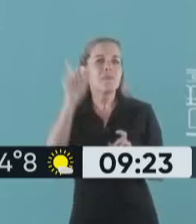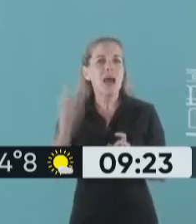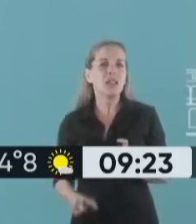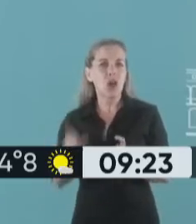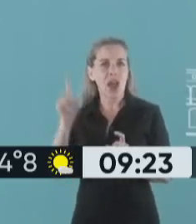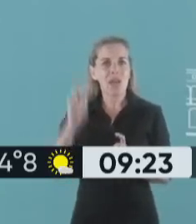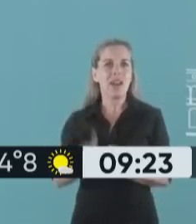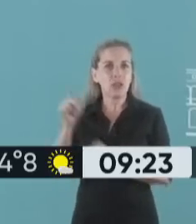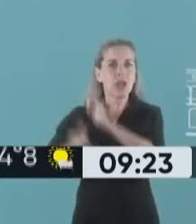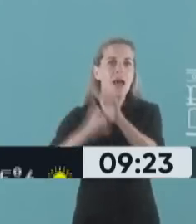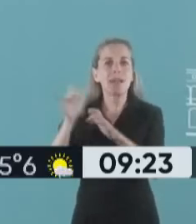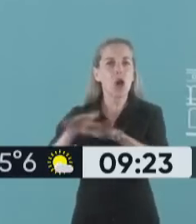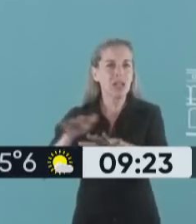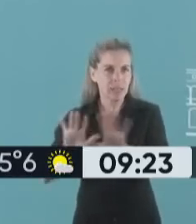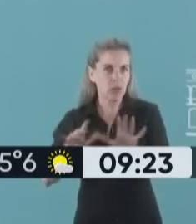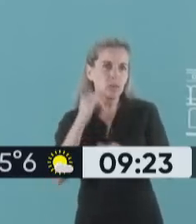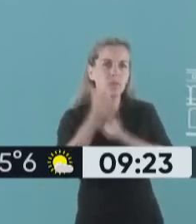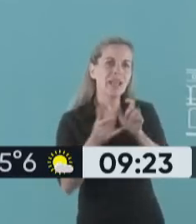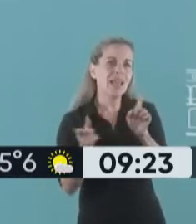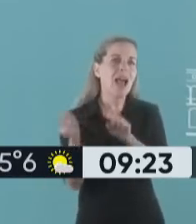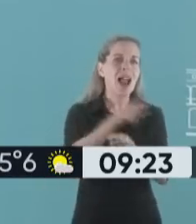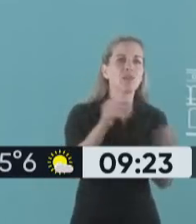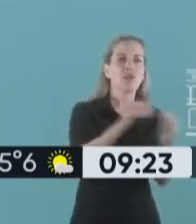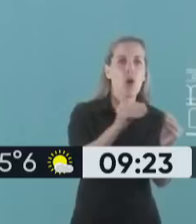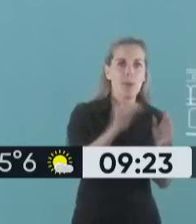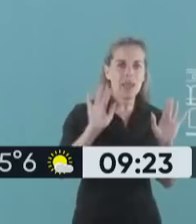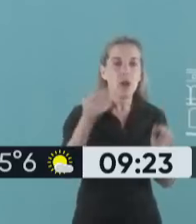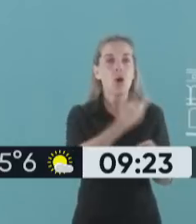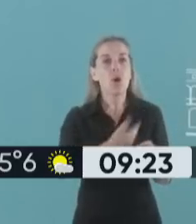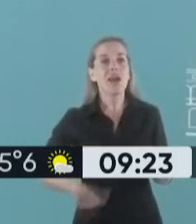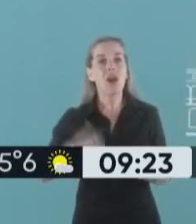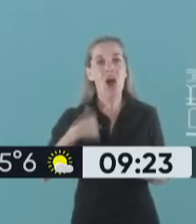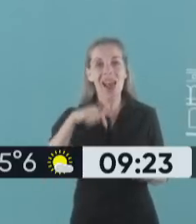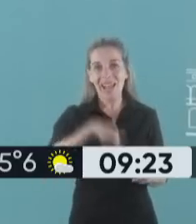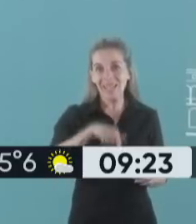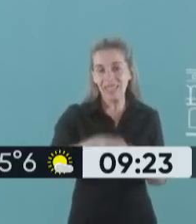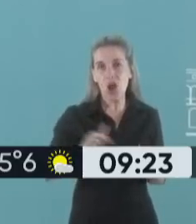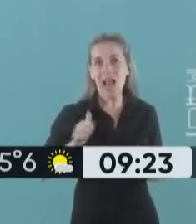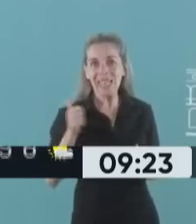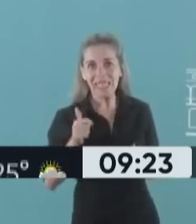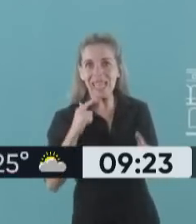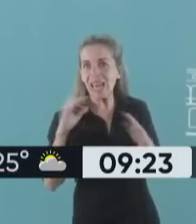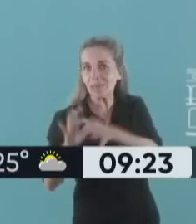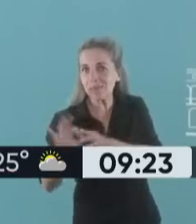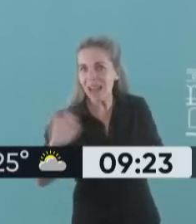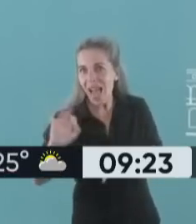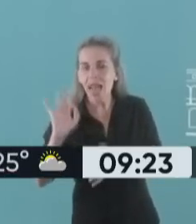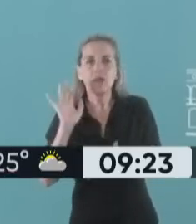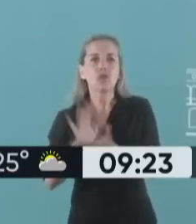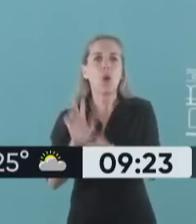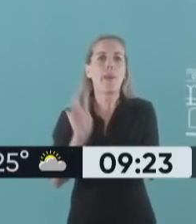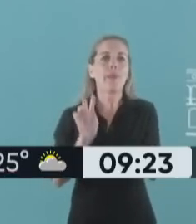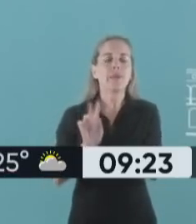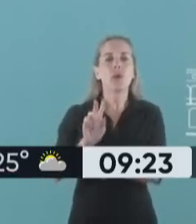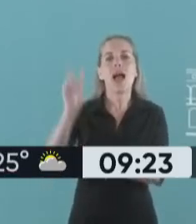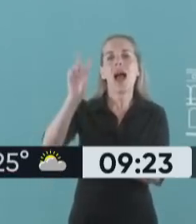reiterar lo que le dije a su colega. El gobierno argentino, la Cancillería argentina no tiene que ver con las cuestiones de seguridad en